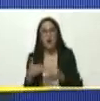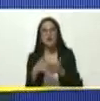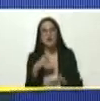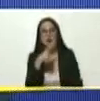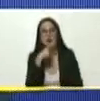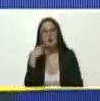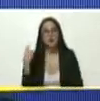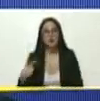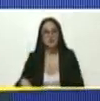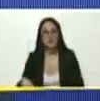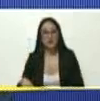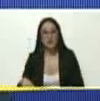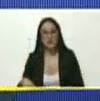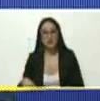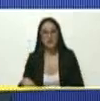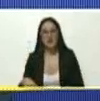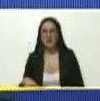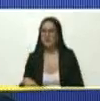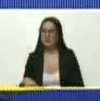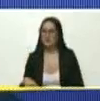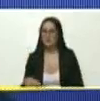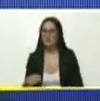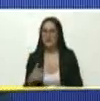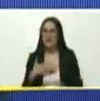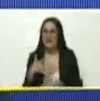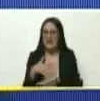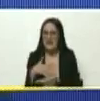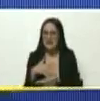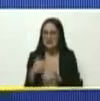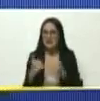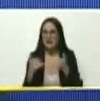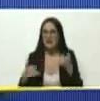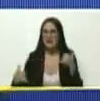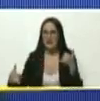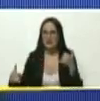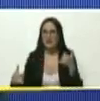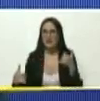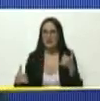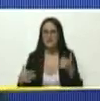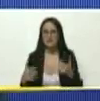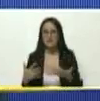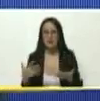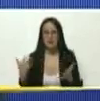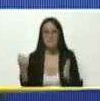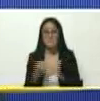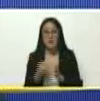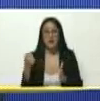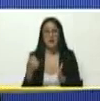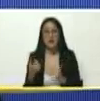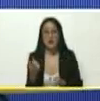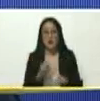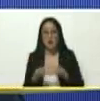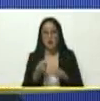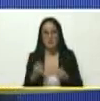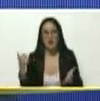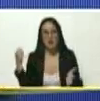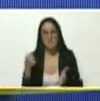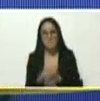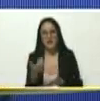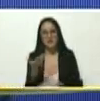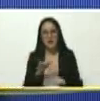Rusia, que se empeñan en crear una crisis energética que impacta la economía, que impacta